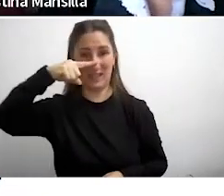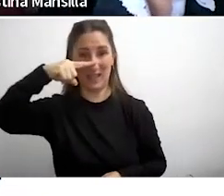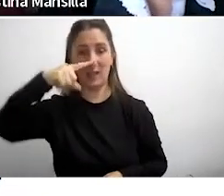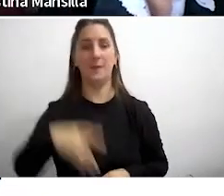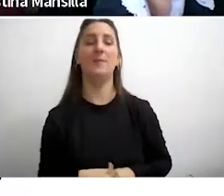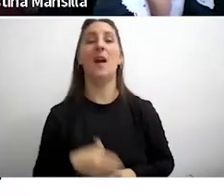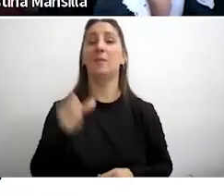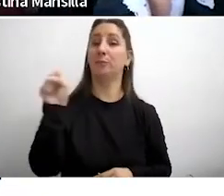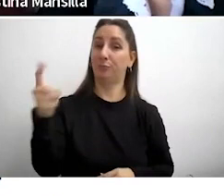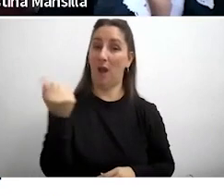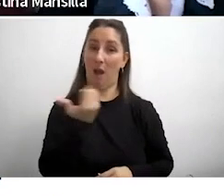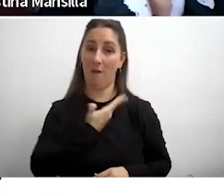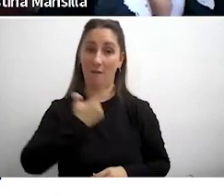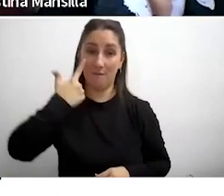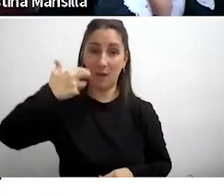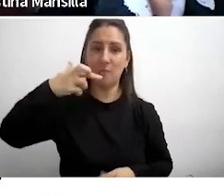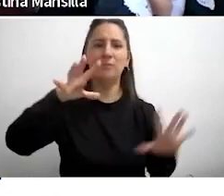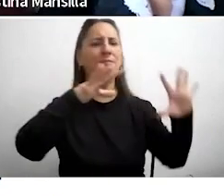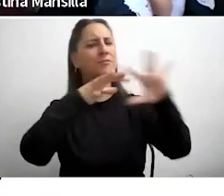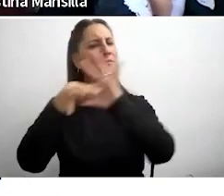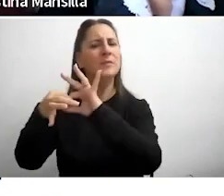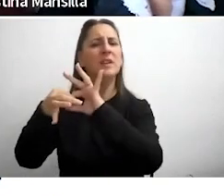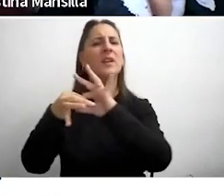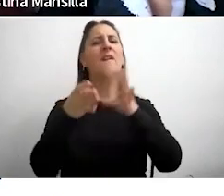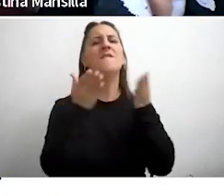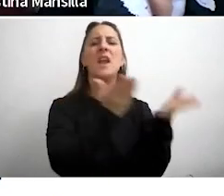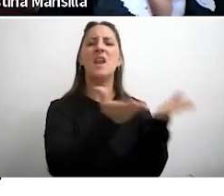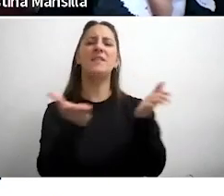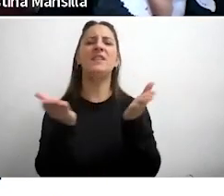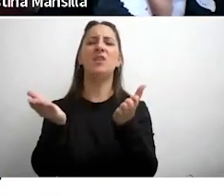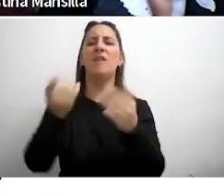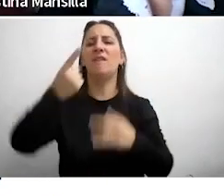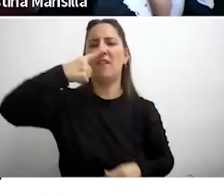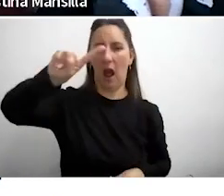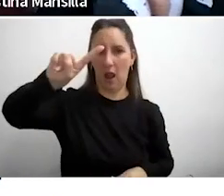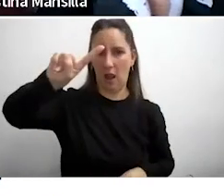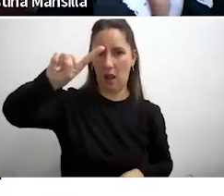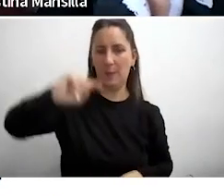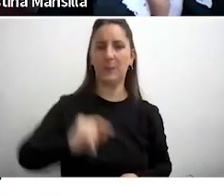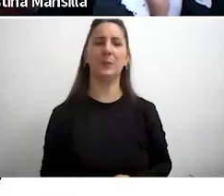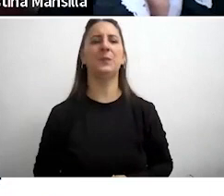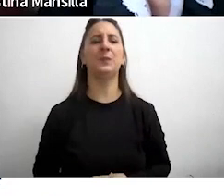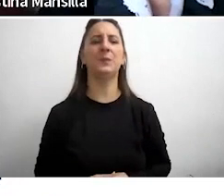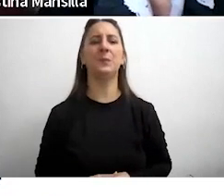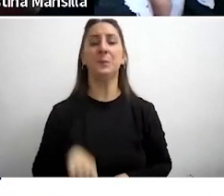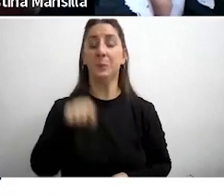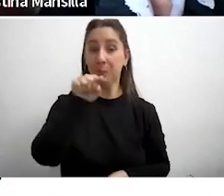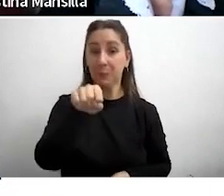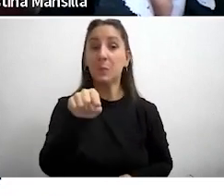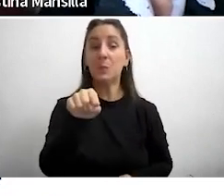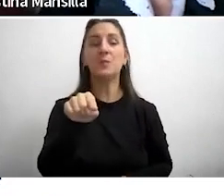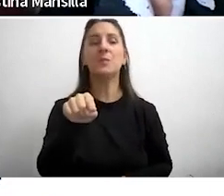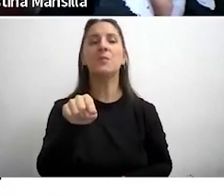5337 de AFIP se vincula con la figura de beneficiario final. Esta figura, ¿sí?,